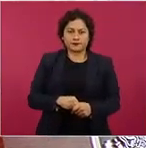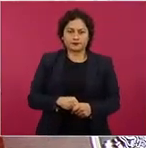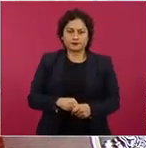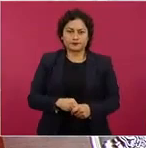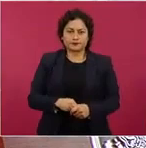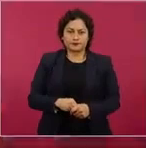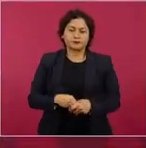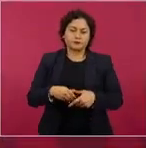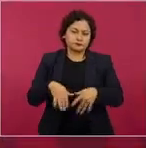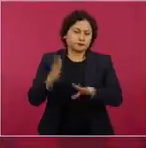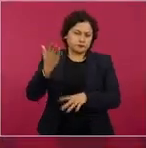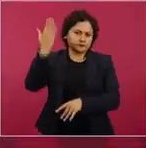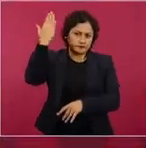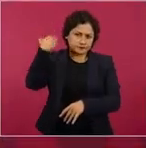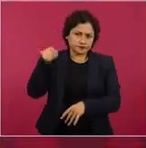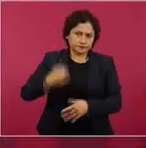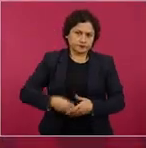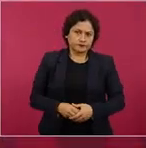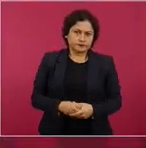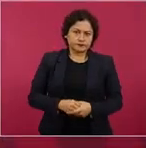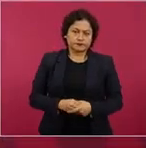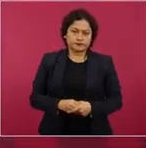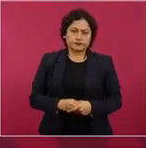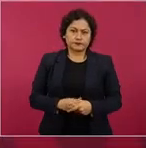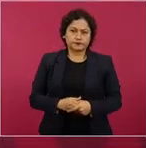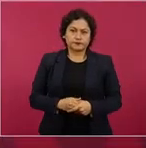en ese entonces.